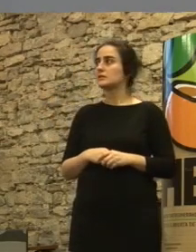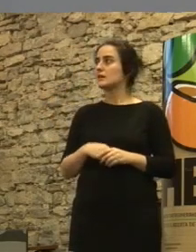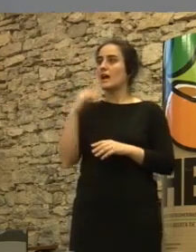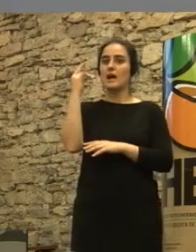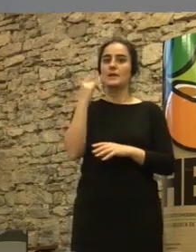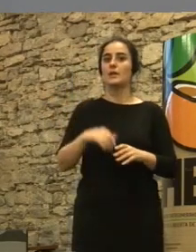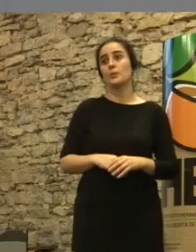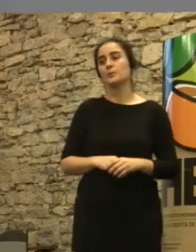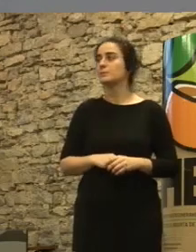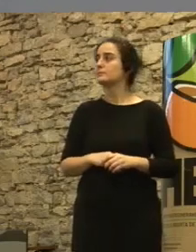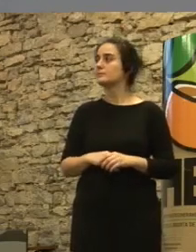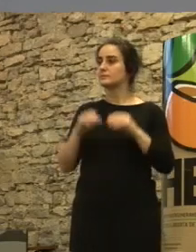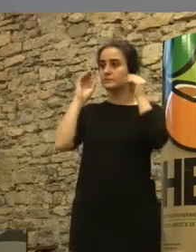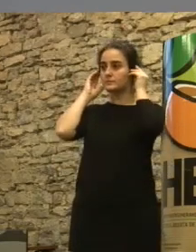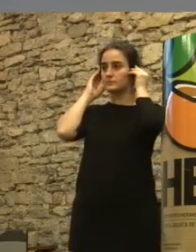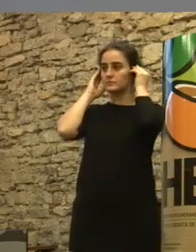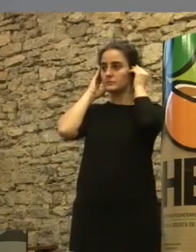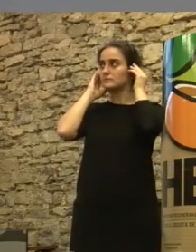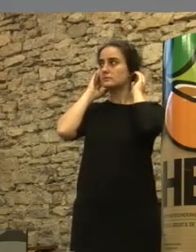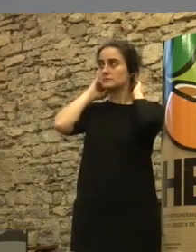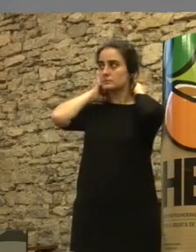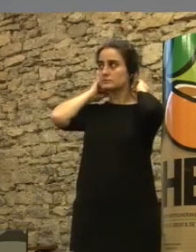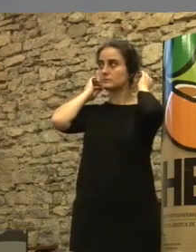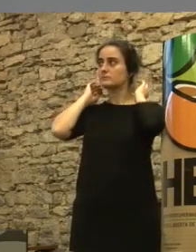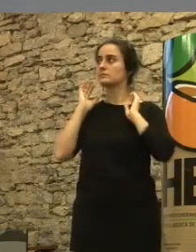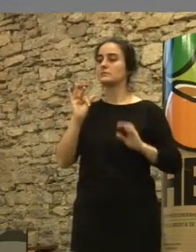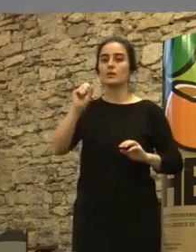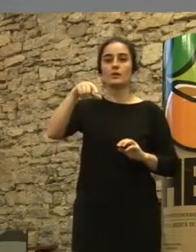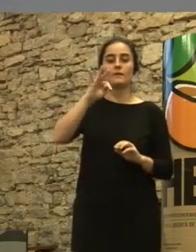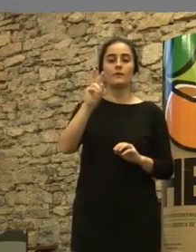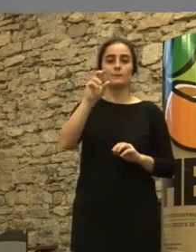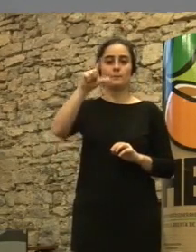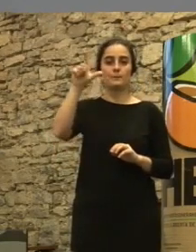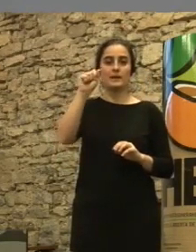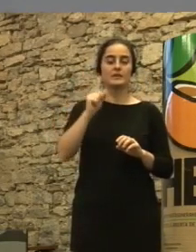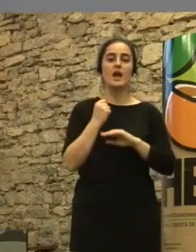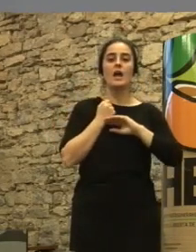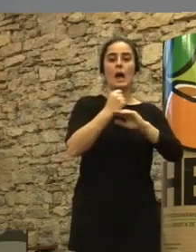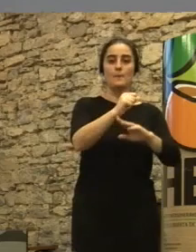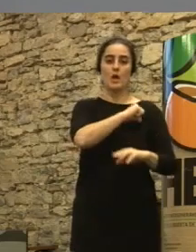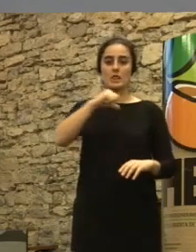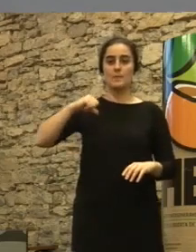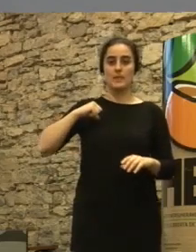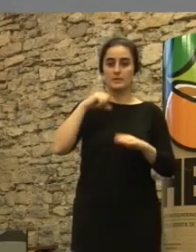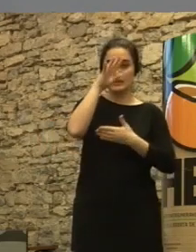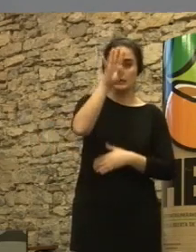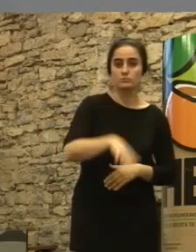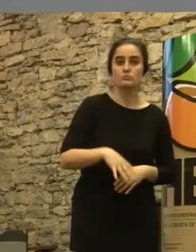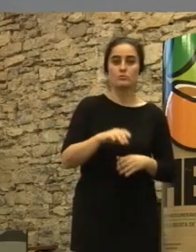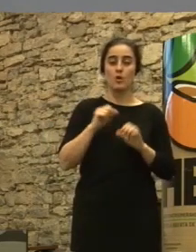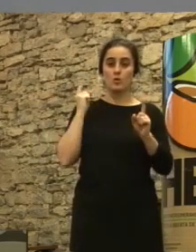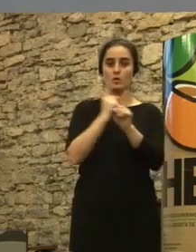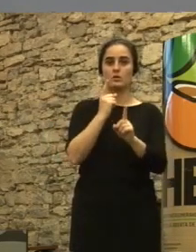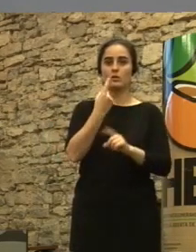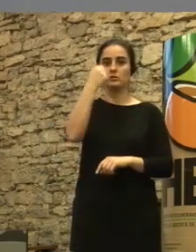Amarillo. Bueno, Fombella apoya el independentismo, boicot, no sé qué. ¡Ah! ¿Qué es lo que pasó? Porque un señor de